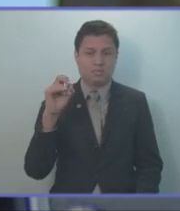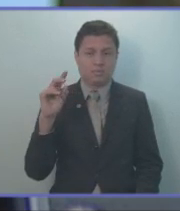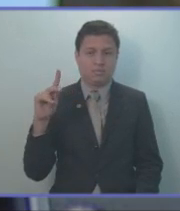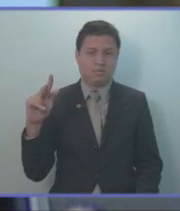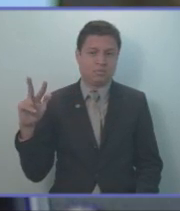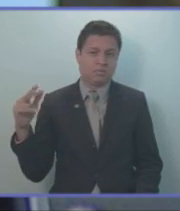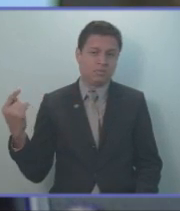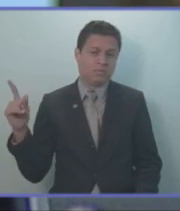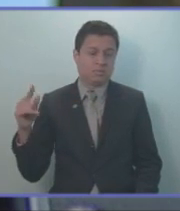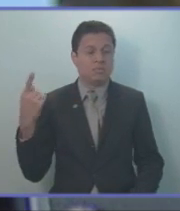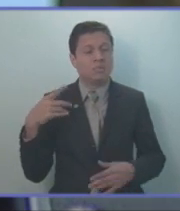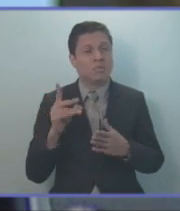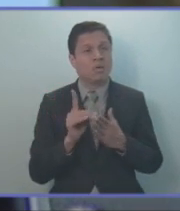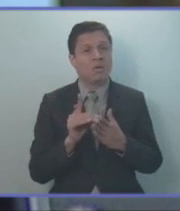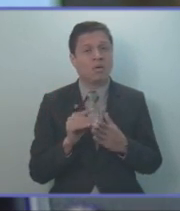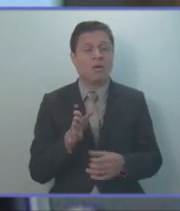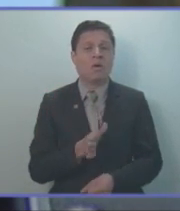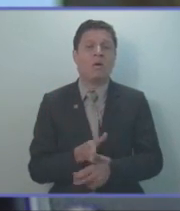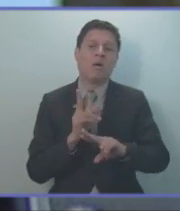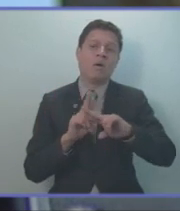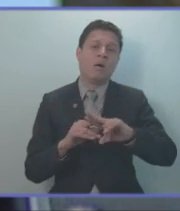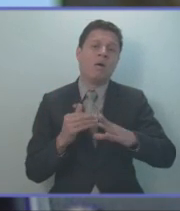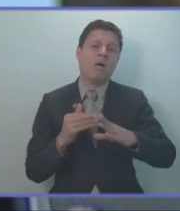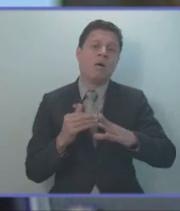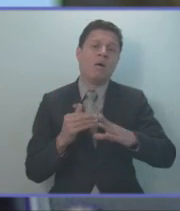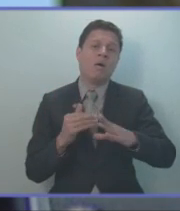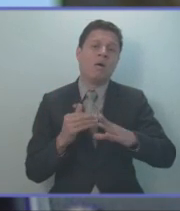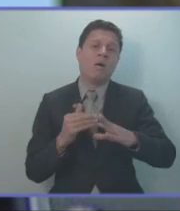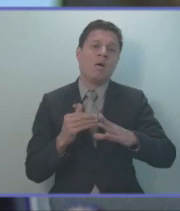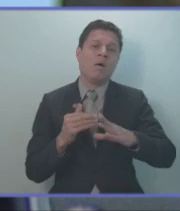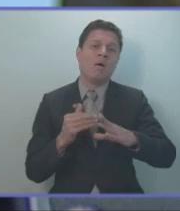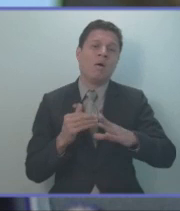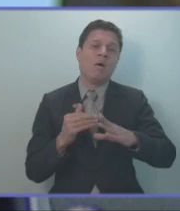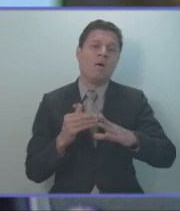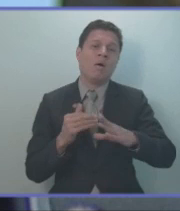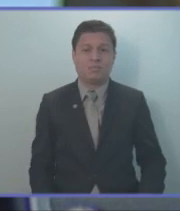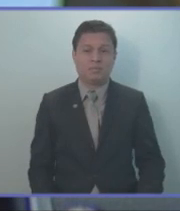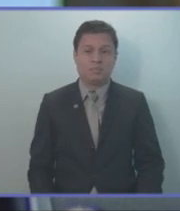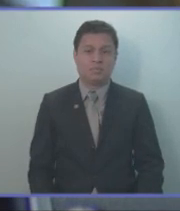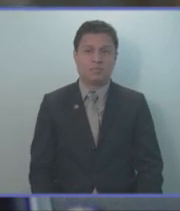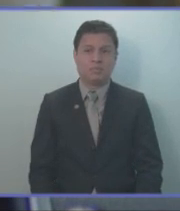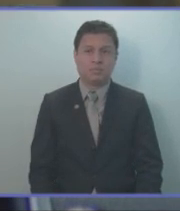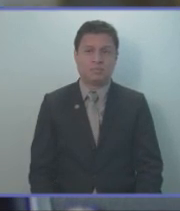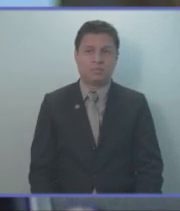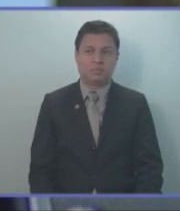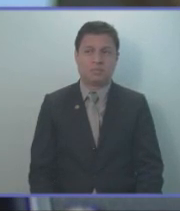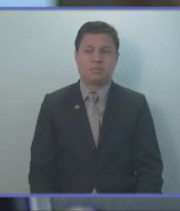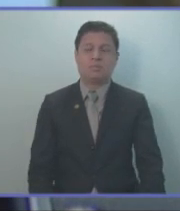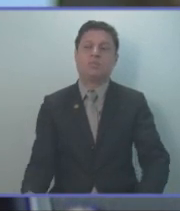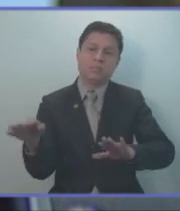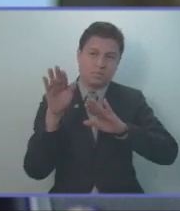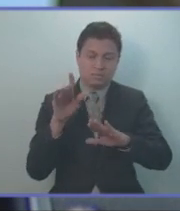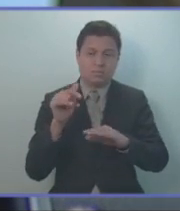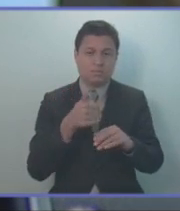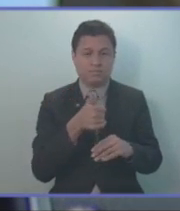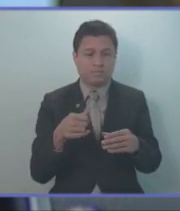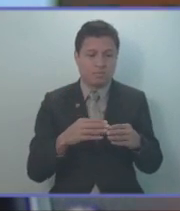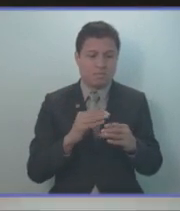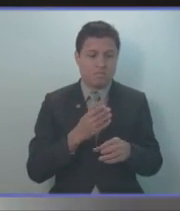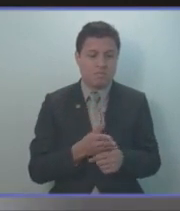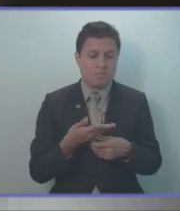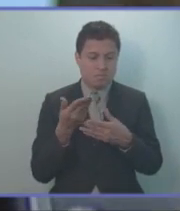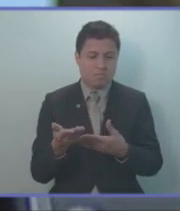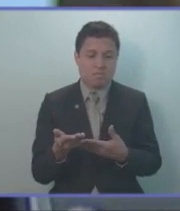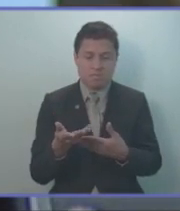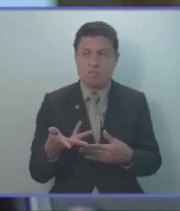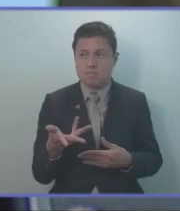1108-9-2013-1, moción de diputados de Arena en el sentido se emita pronunciamiento público de agradecimiento por la cooperación